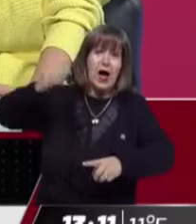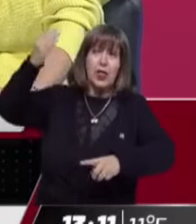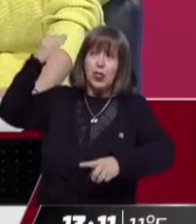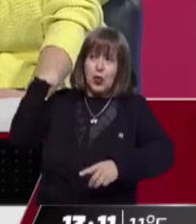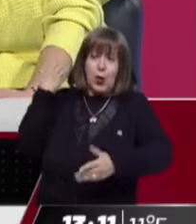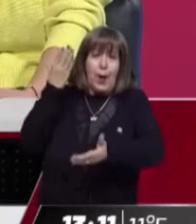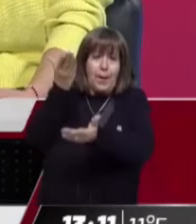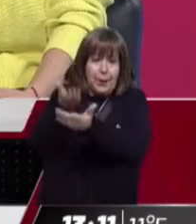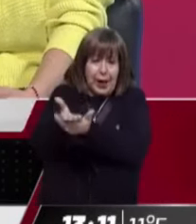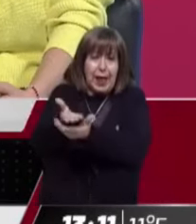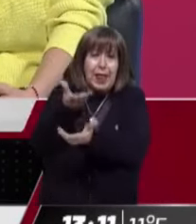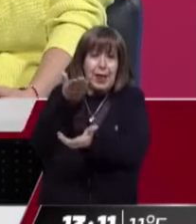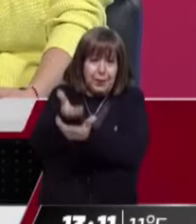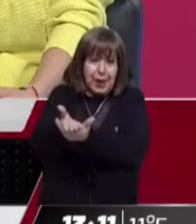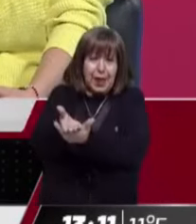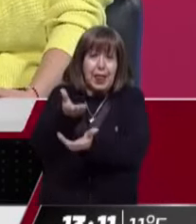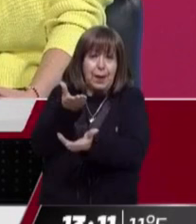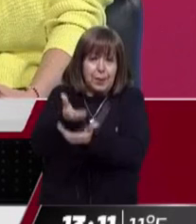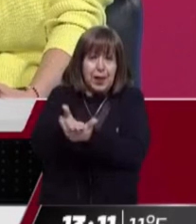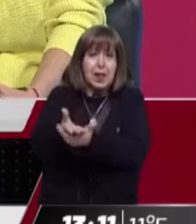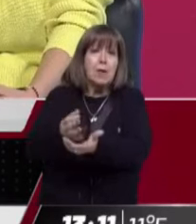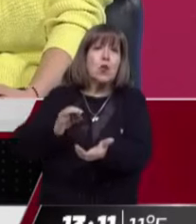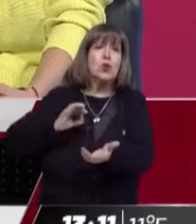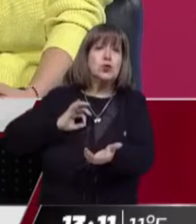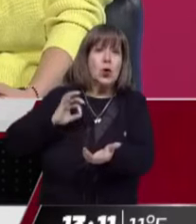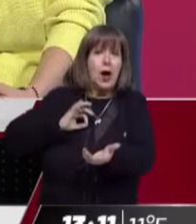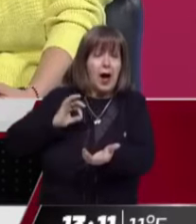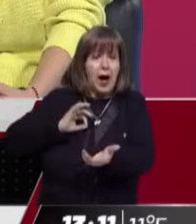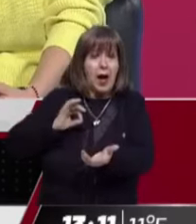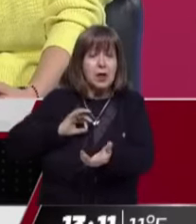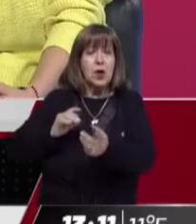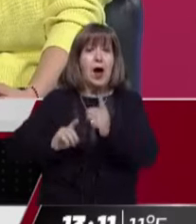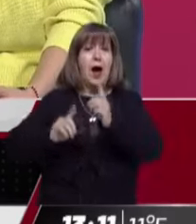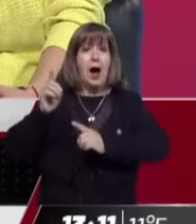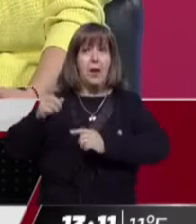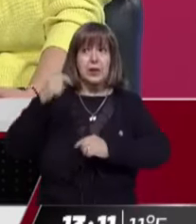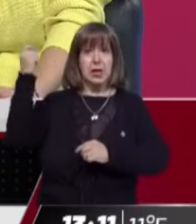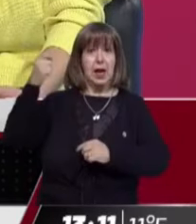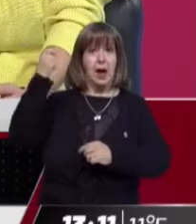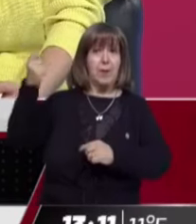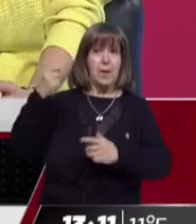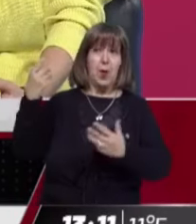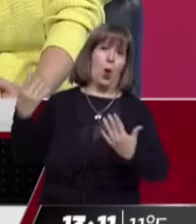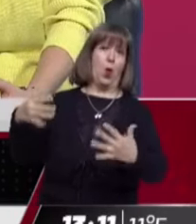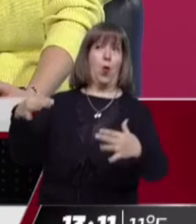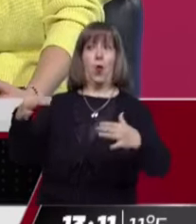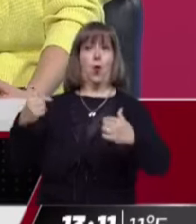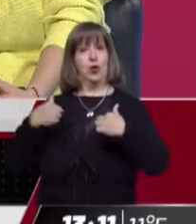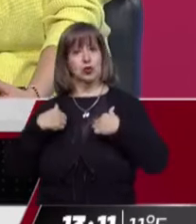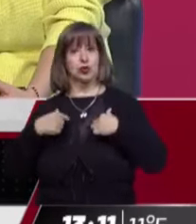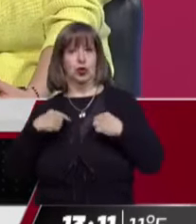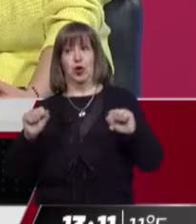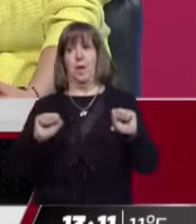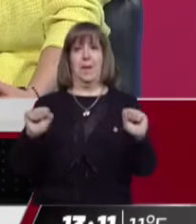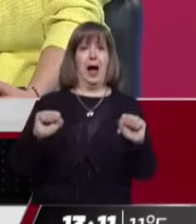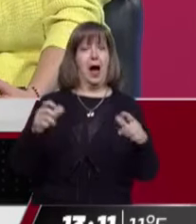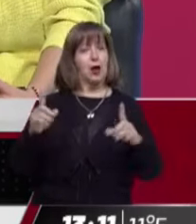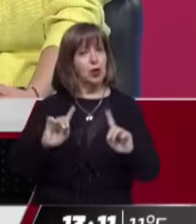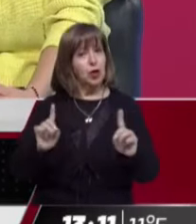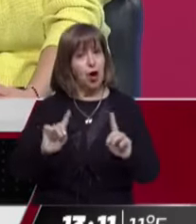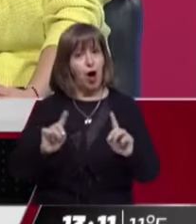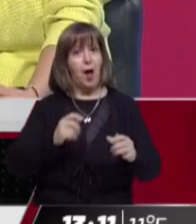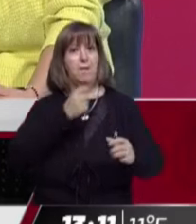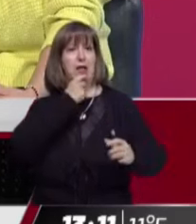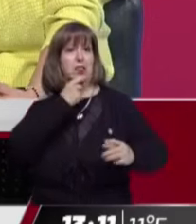esta frustración, porque muchas veces se nos arroga a los pampeanos que intentamos impedir el desarrollo